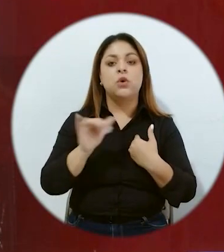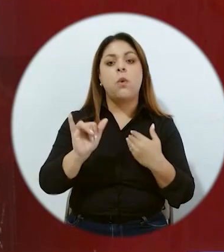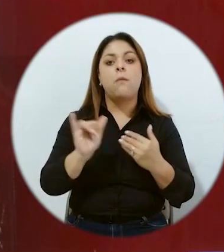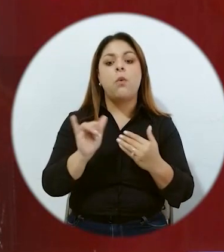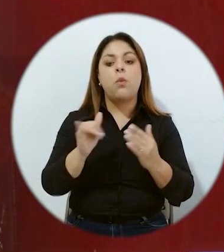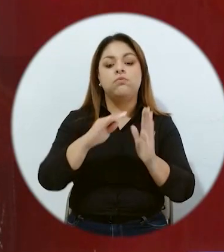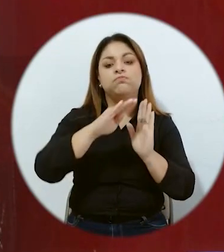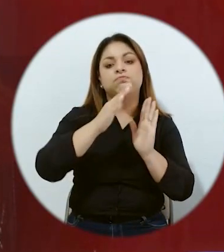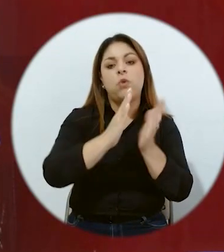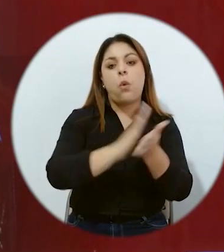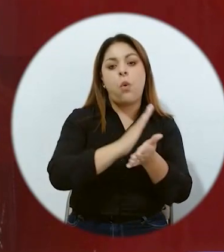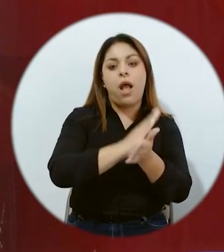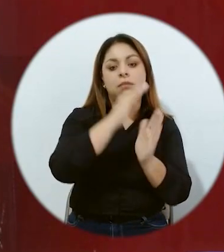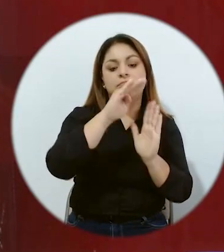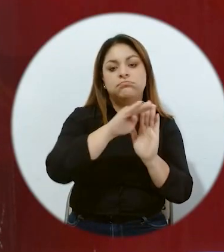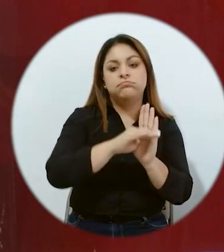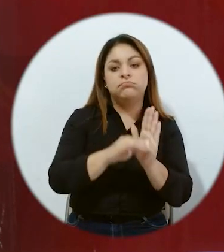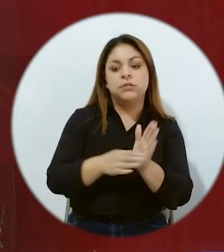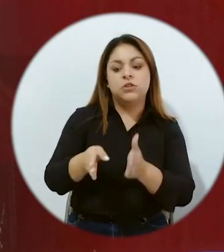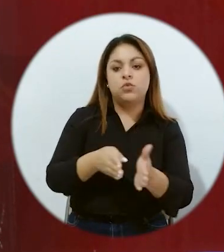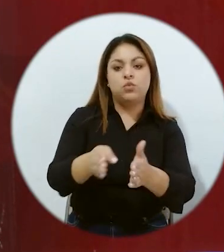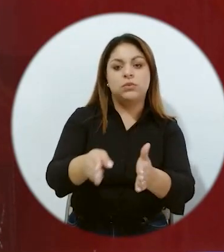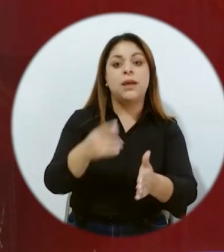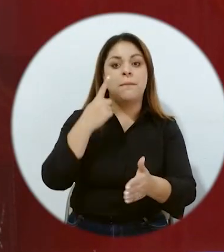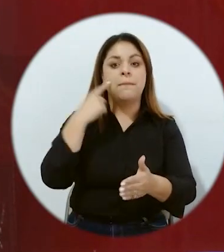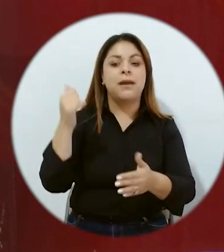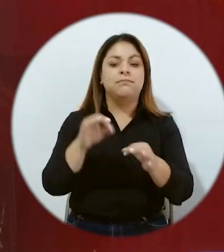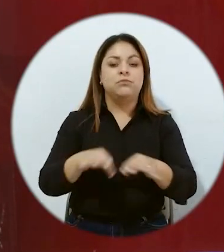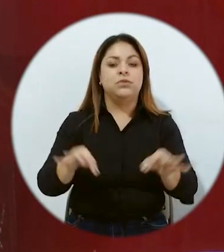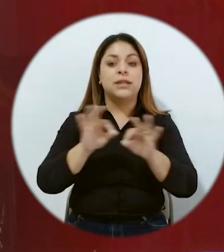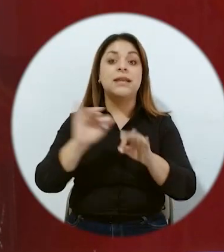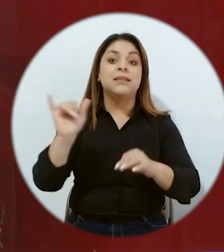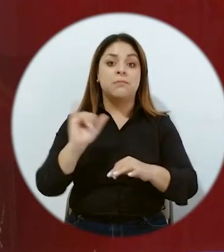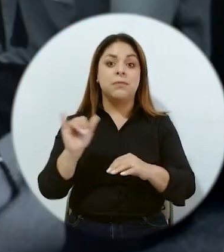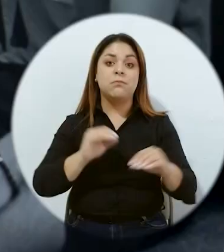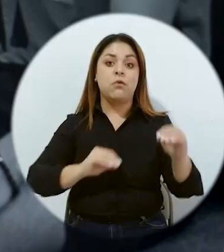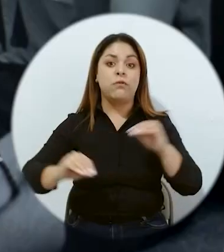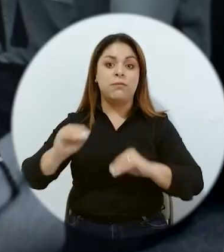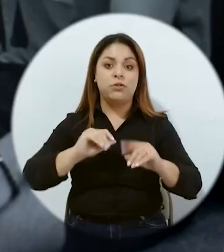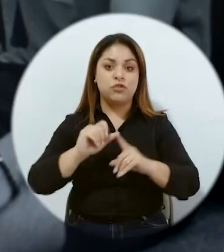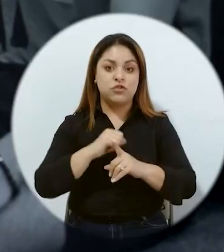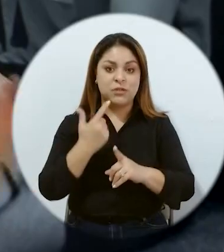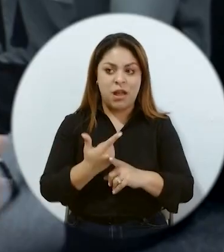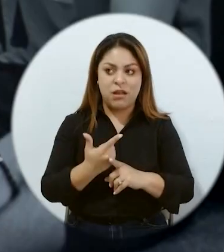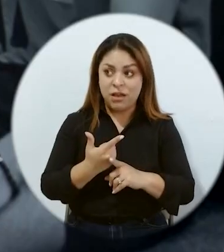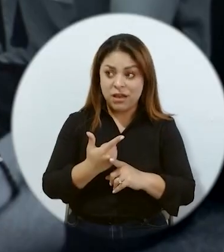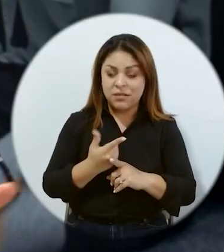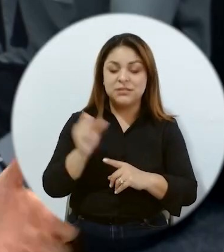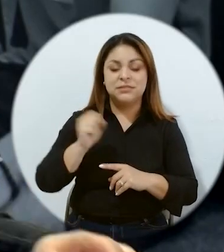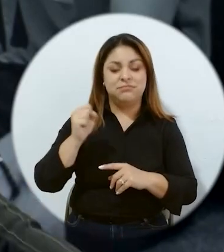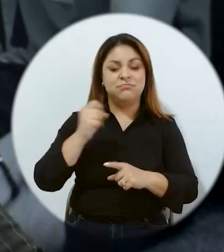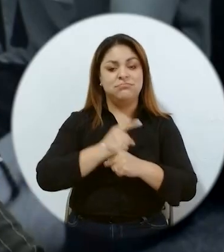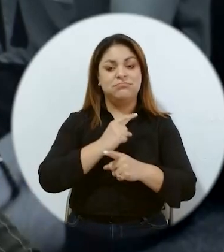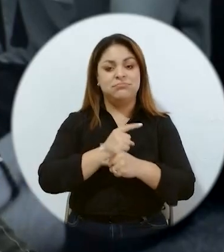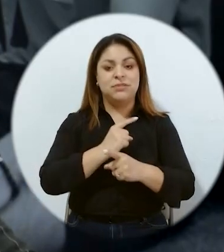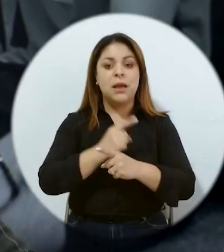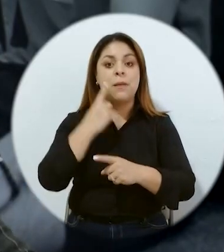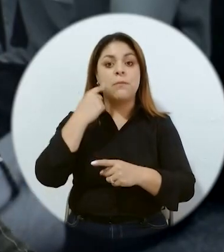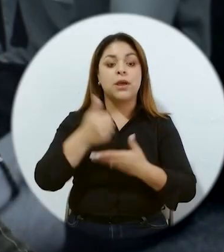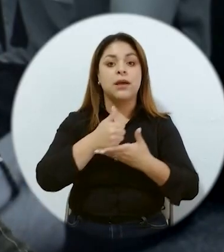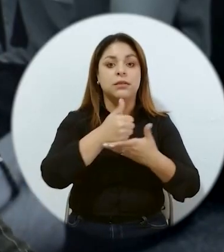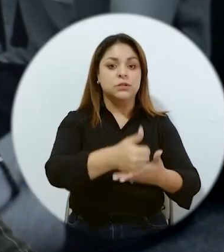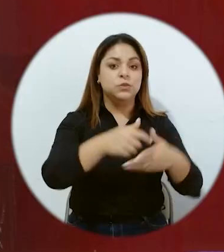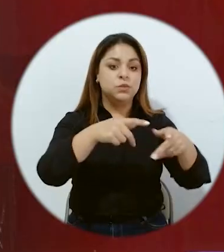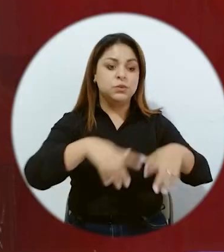producir. social, decían ustedes también. Y un movimiento social. Que eso es bien importante, porque también leí por ahí que favorece a los sectores más